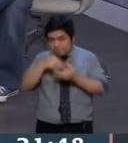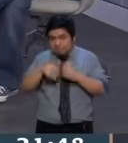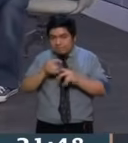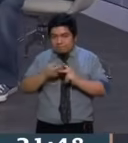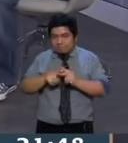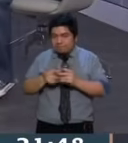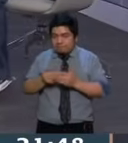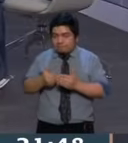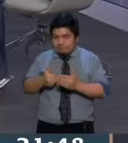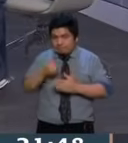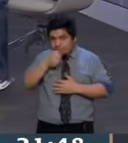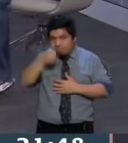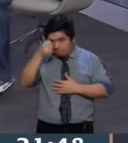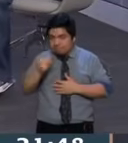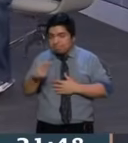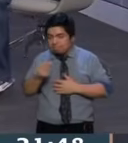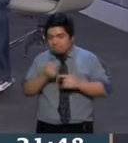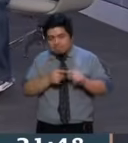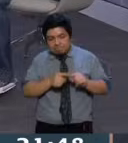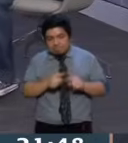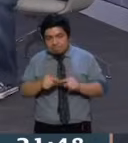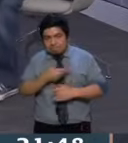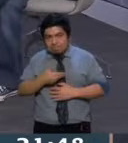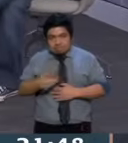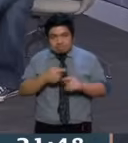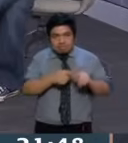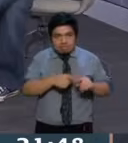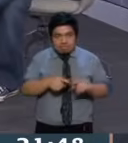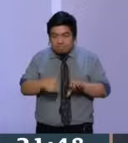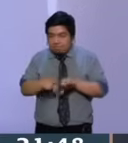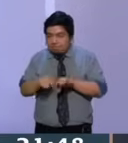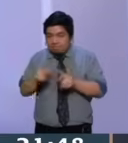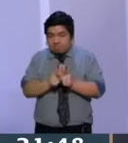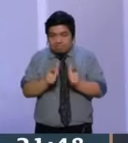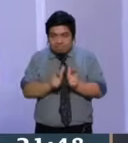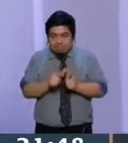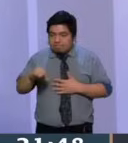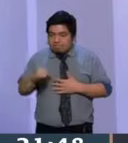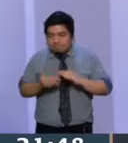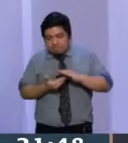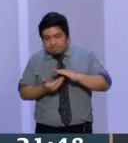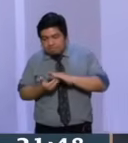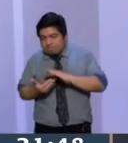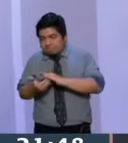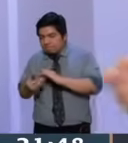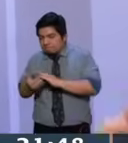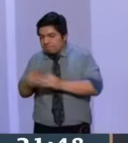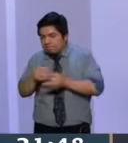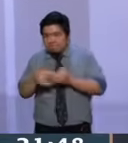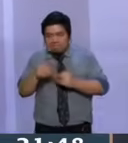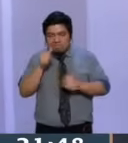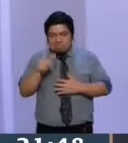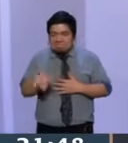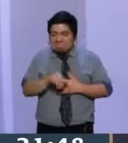las precampañas en noviembre, nos ha tocado, afortunadamente a nosotros, muchos de nosotros en Movimiento Ciudadano, sumarnos a estas mesas. Y todas terminan un poco